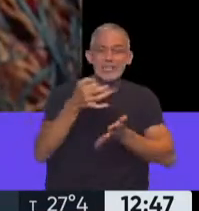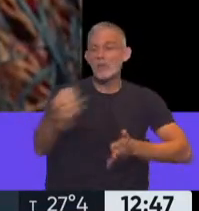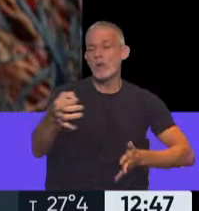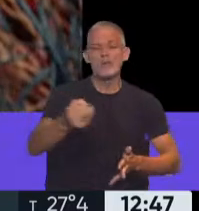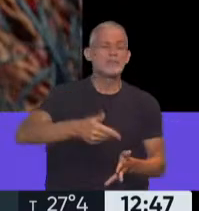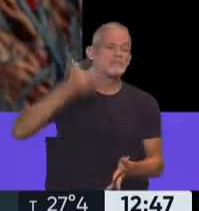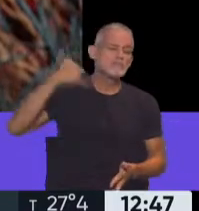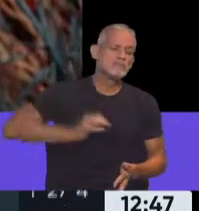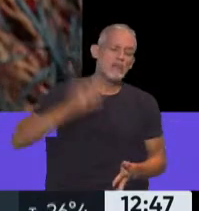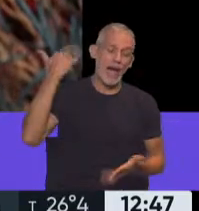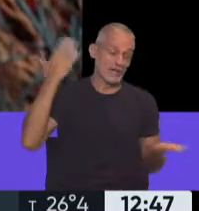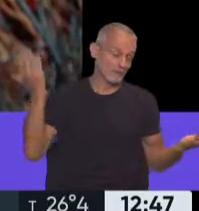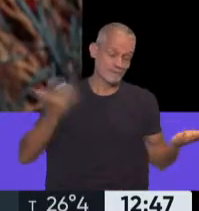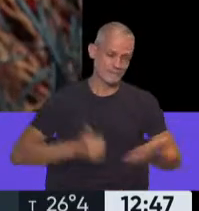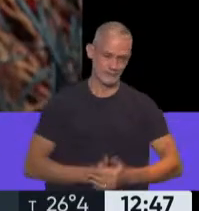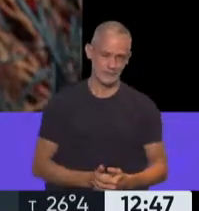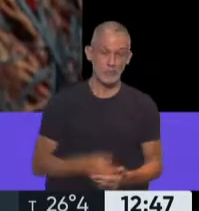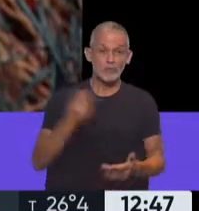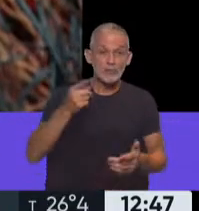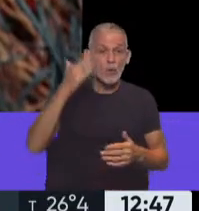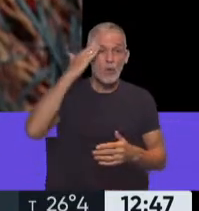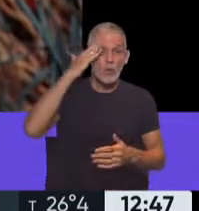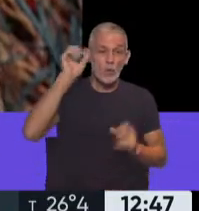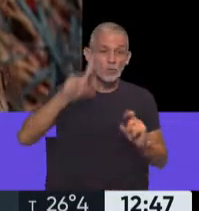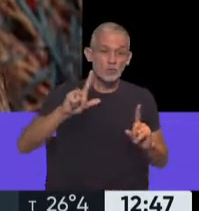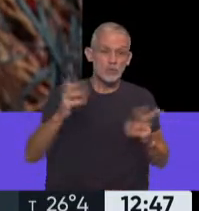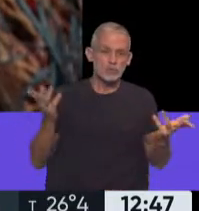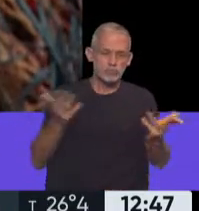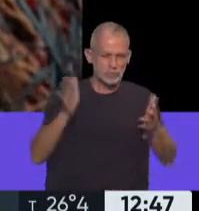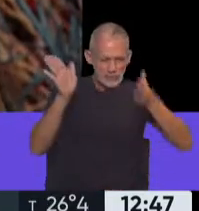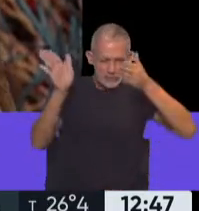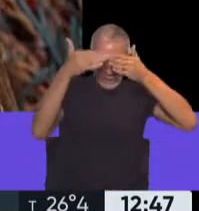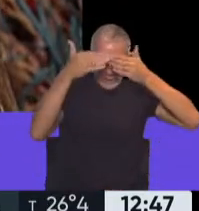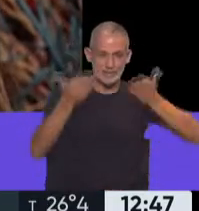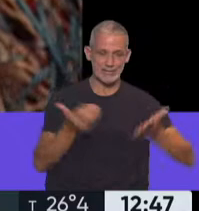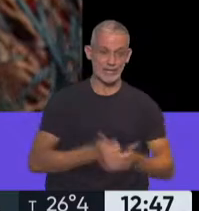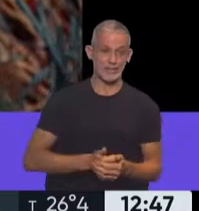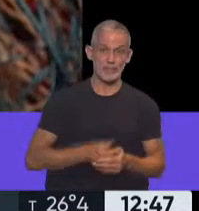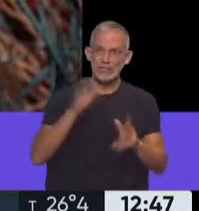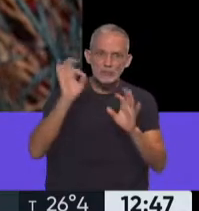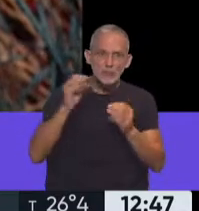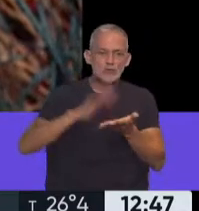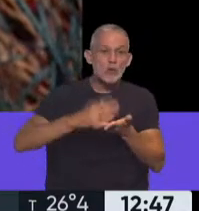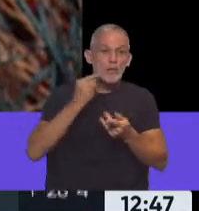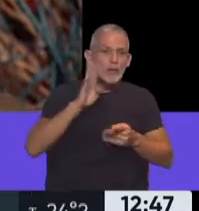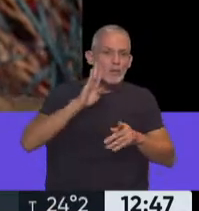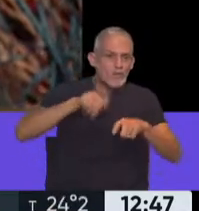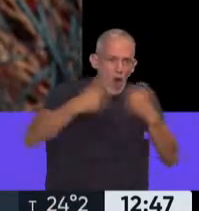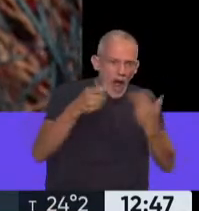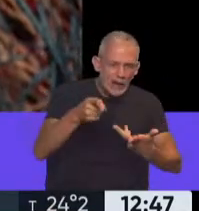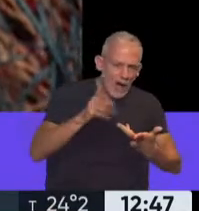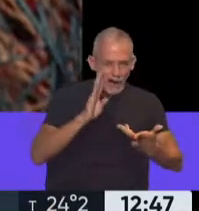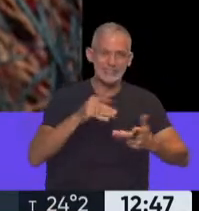muchísimos años atrás en una cultura de gamas y tan tan cerrada alguien se llevó el tirador de la violación si